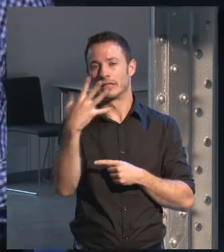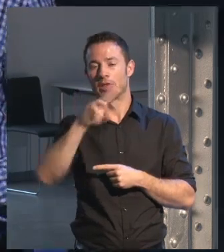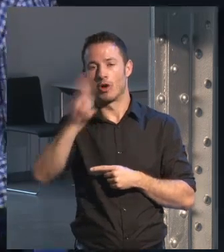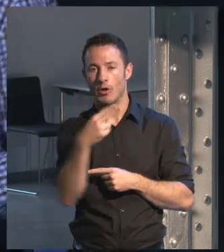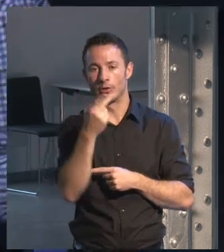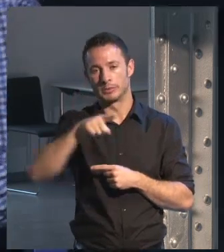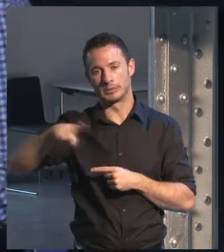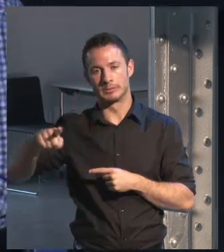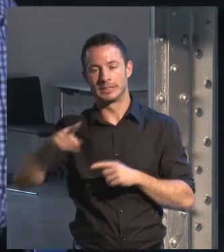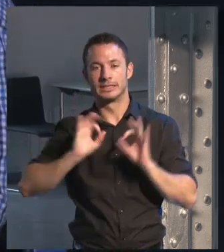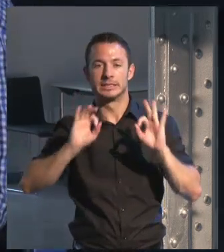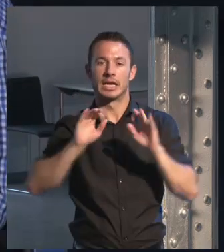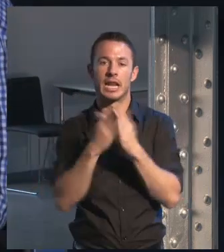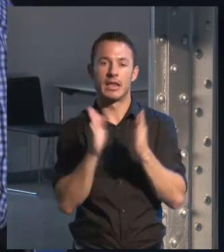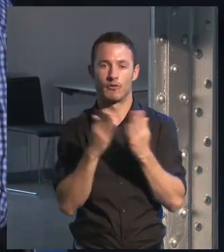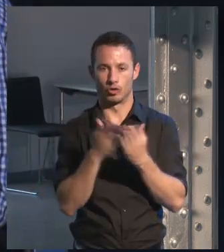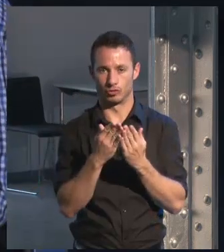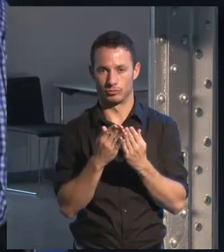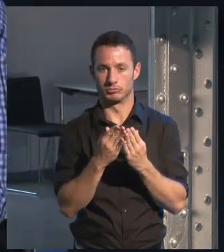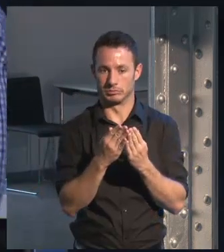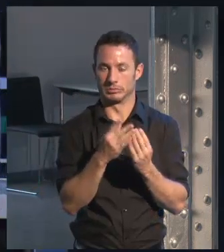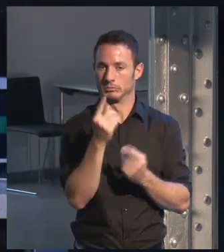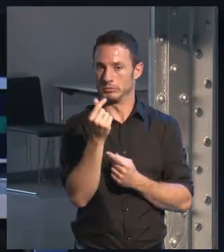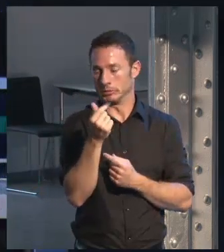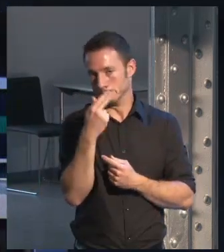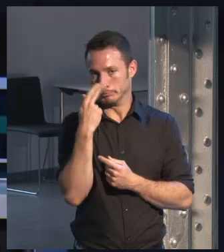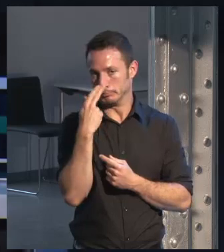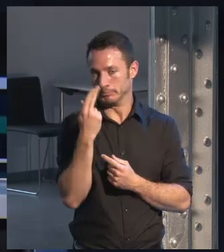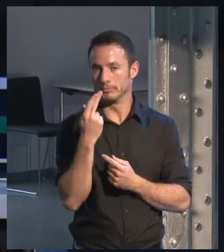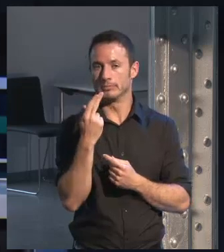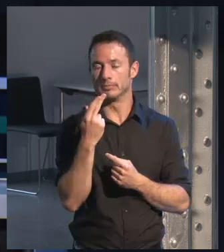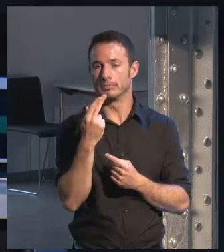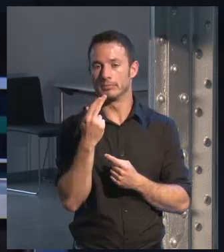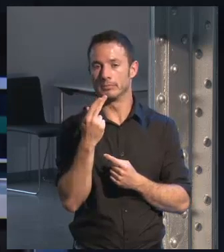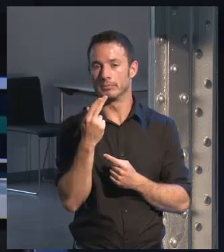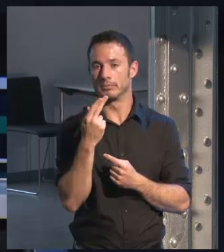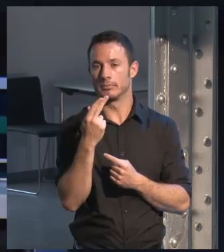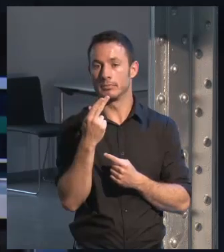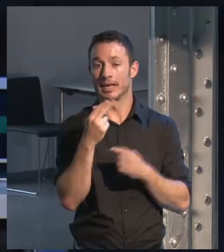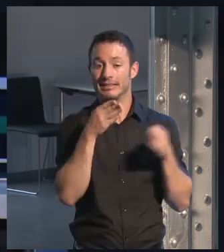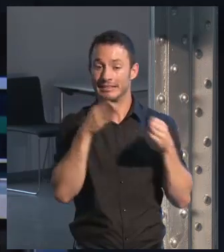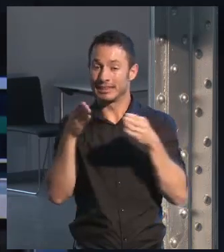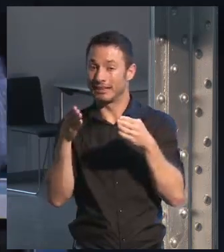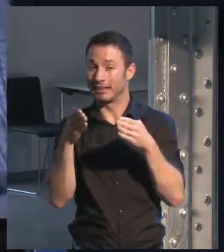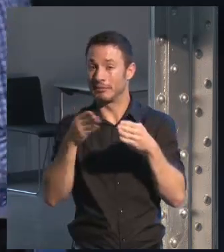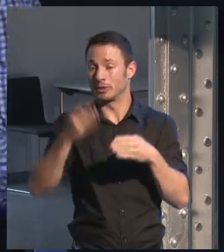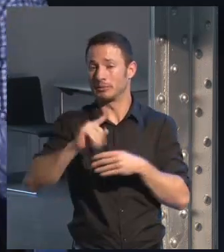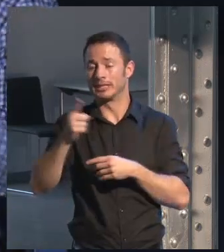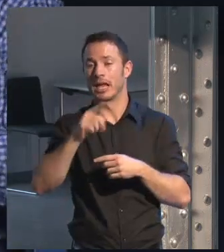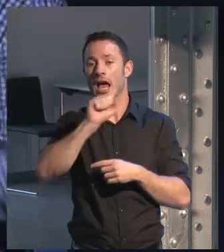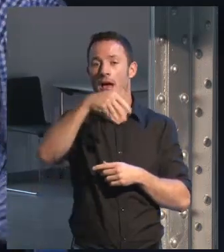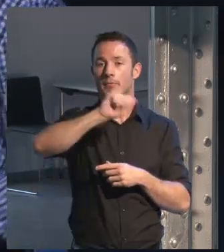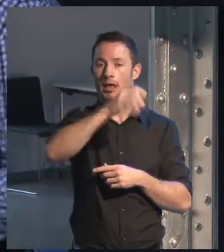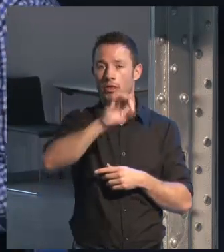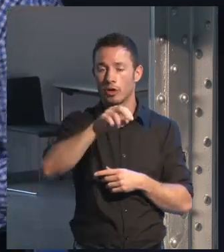mes en libros, lo que es un importe interesante. Y las principales tiendas son Amazon, en este orden,